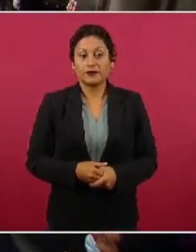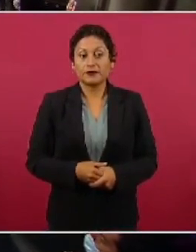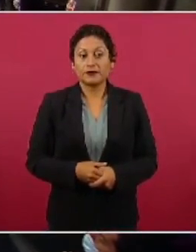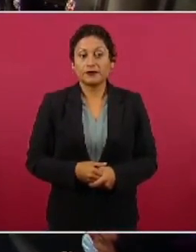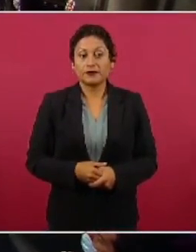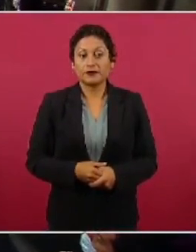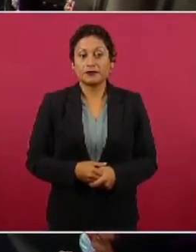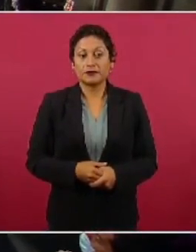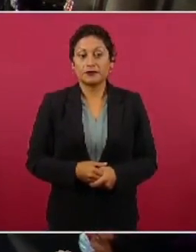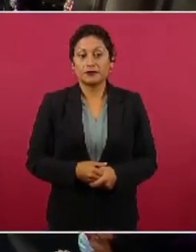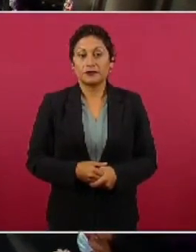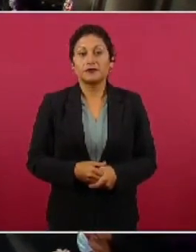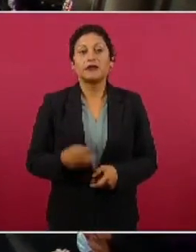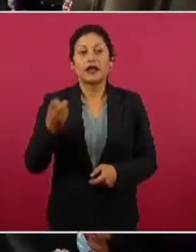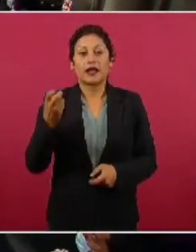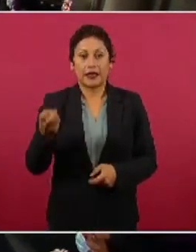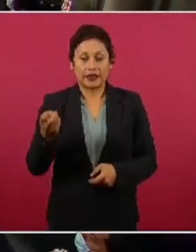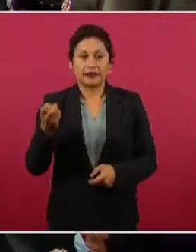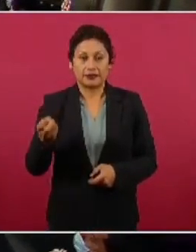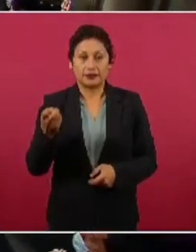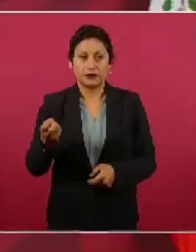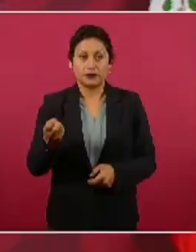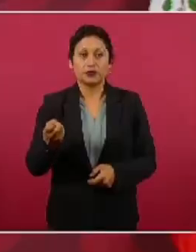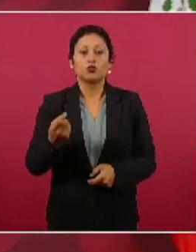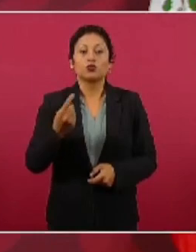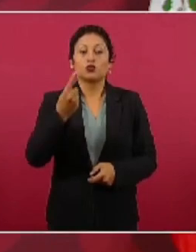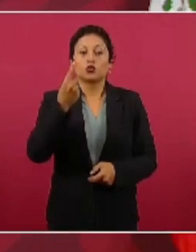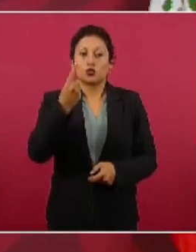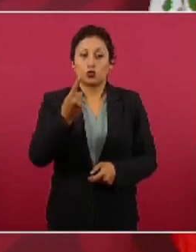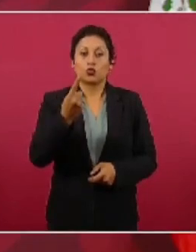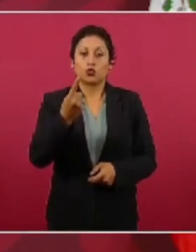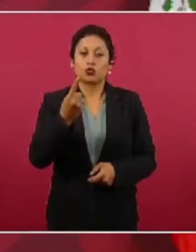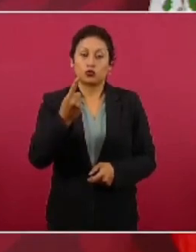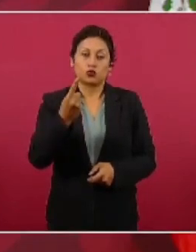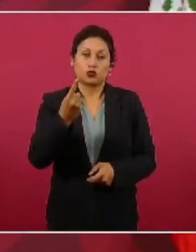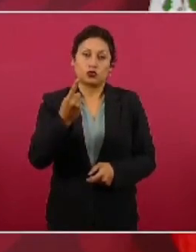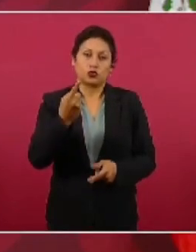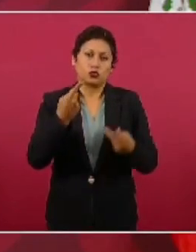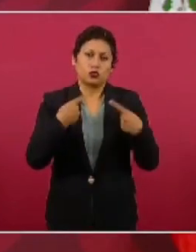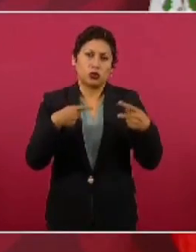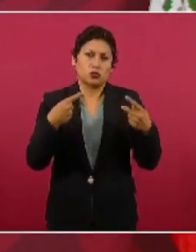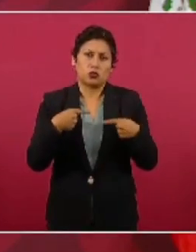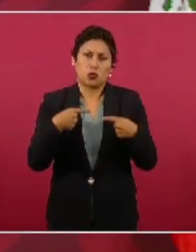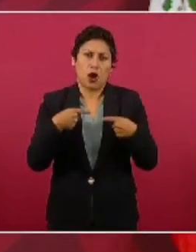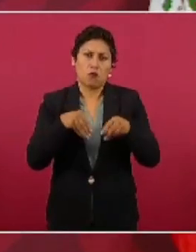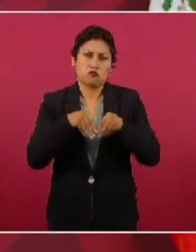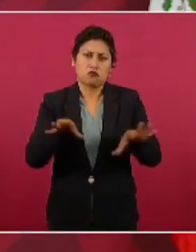es un opositor de las redes.